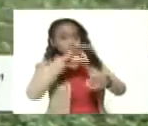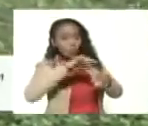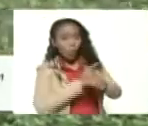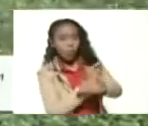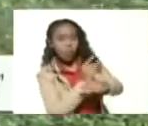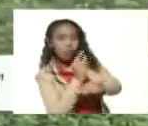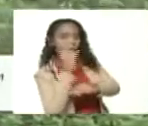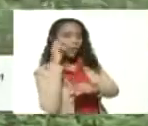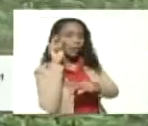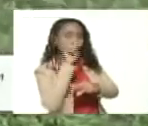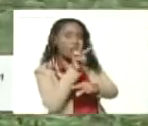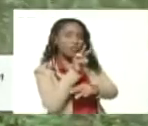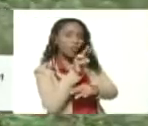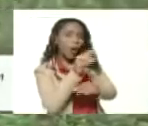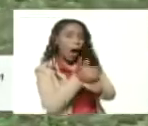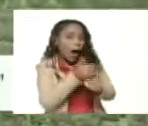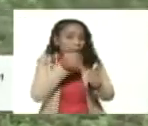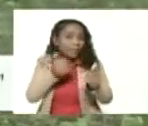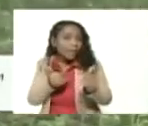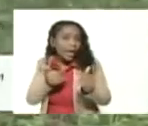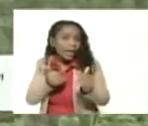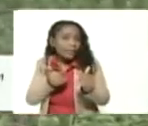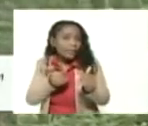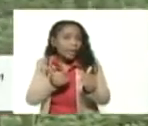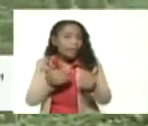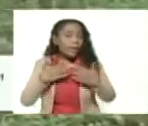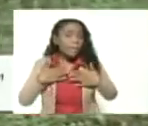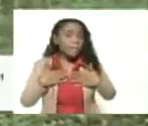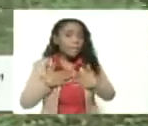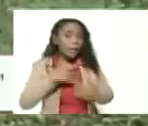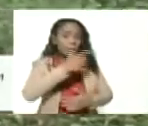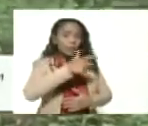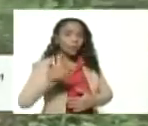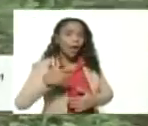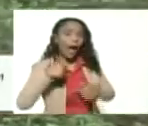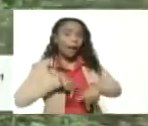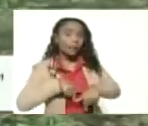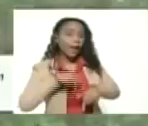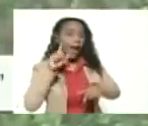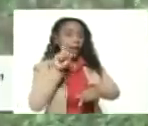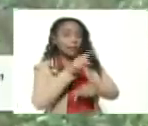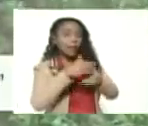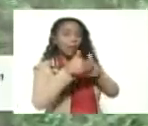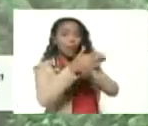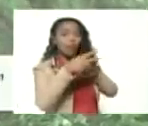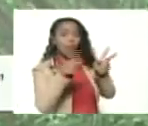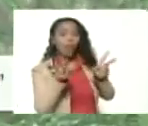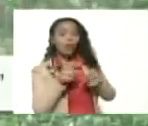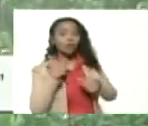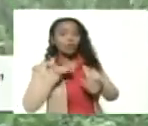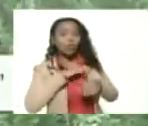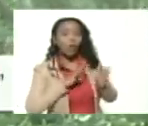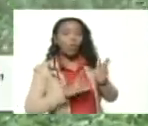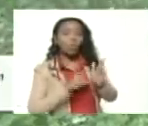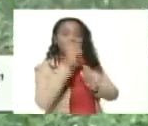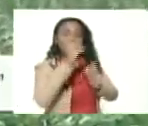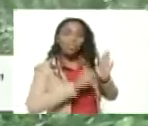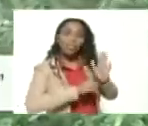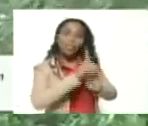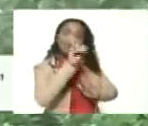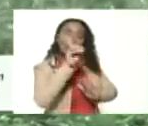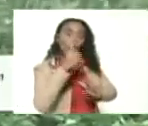viendo en la parte de atrás de mi persona. Aquí en esta finca estamos desarrollando